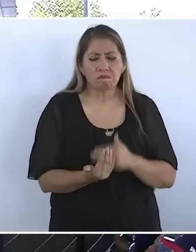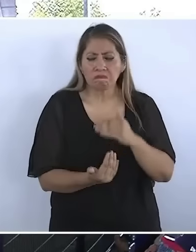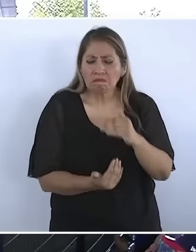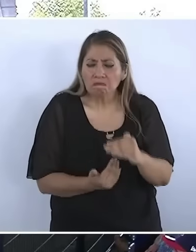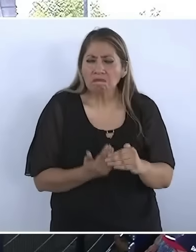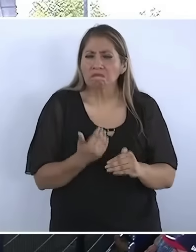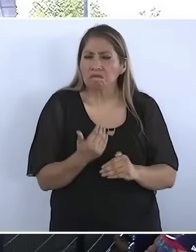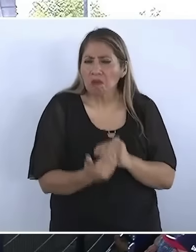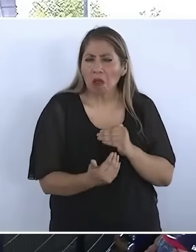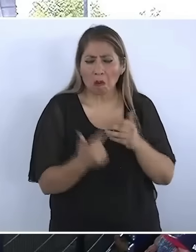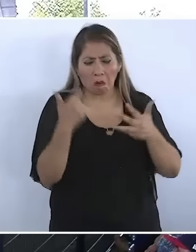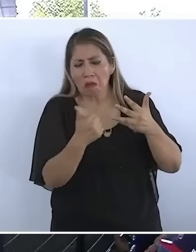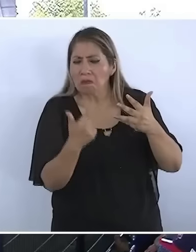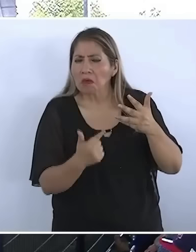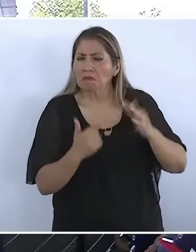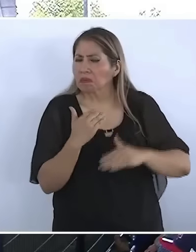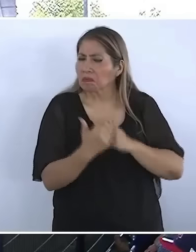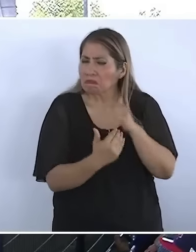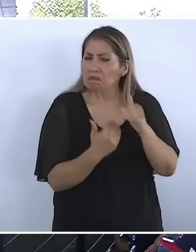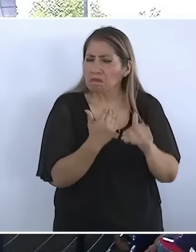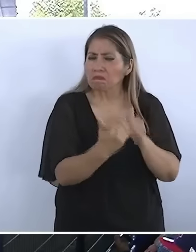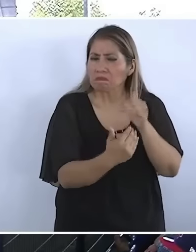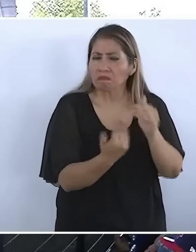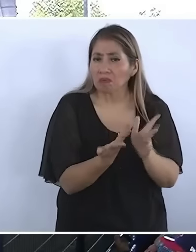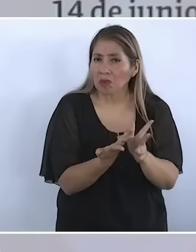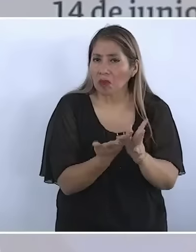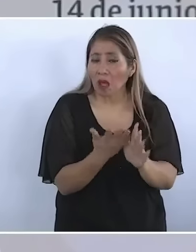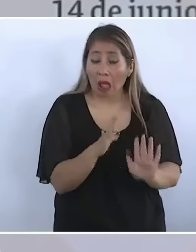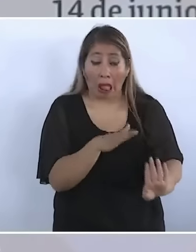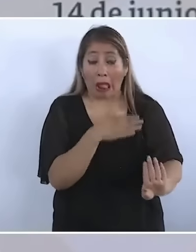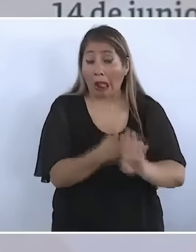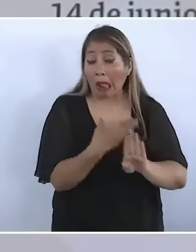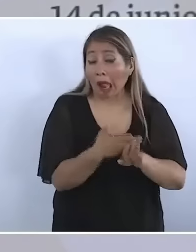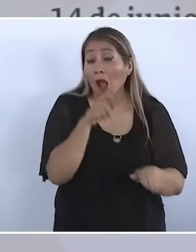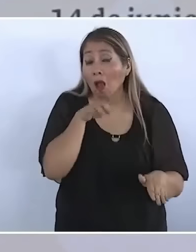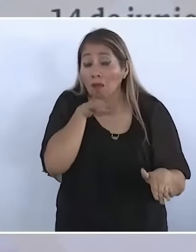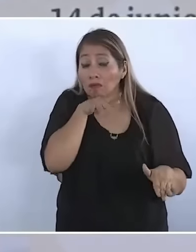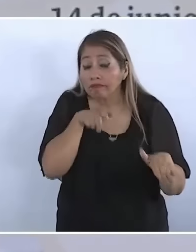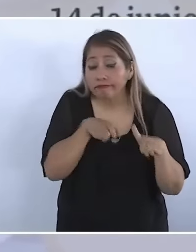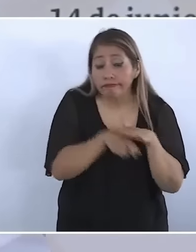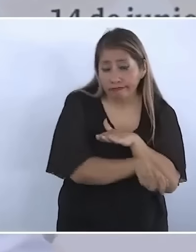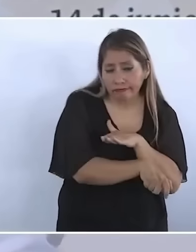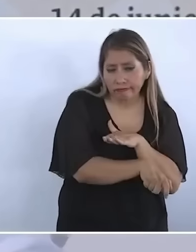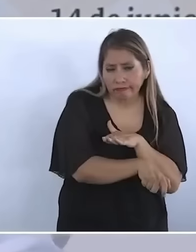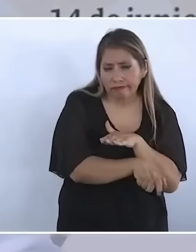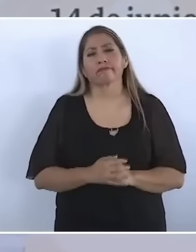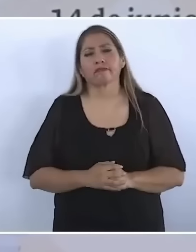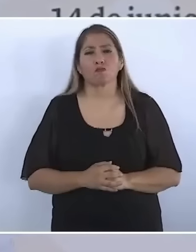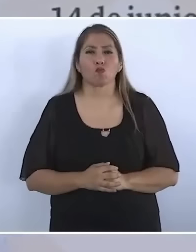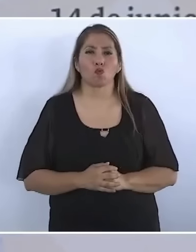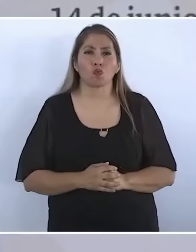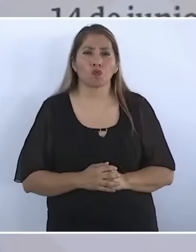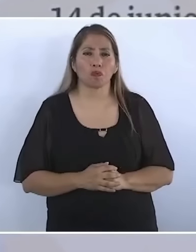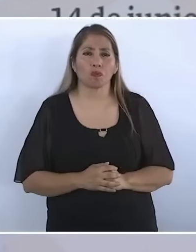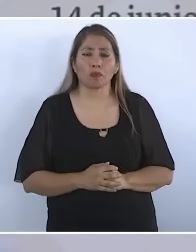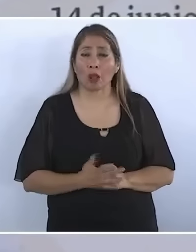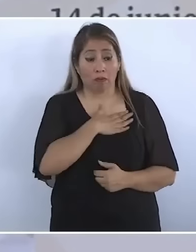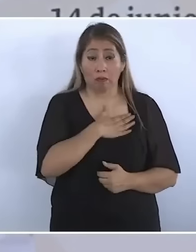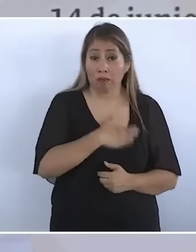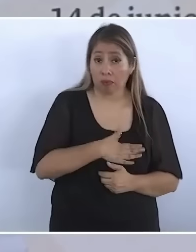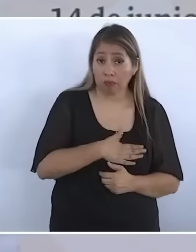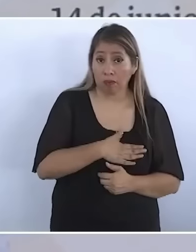avanzar en muchas cosas, en combatir la corrupción, en que se distribuya con